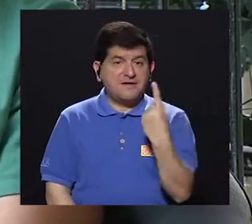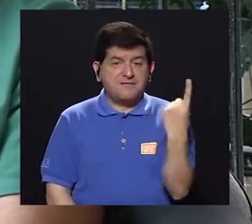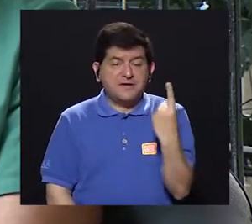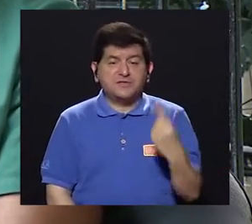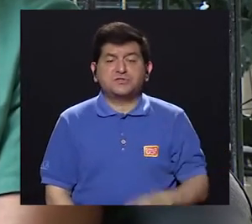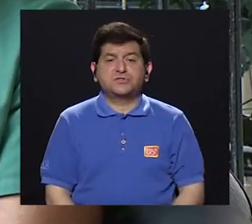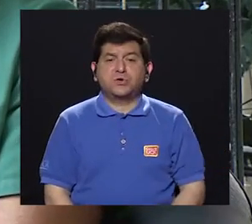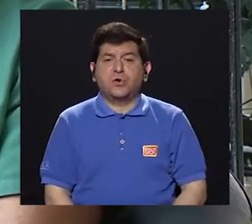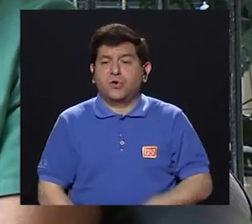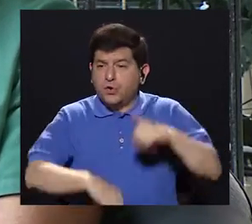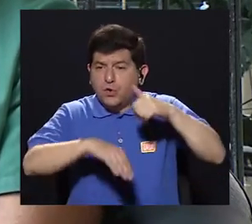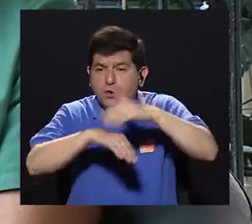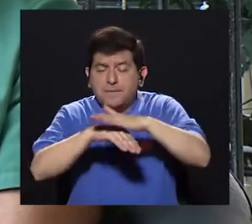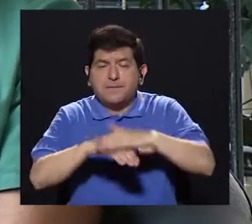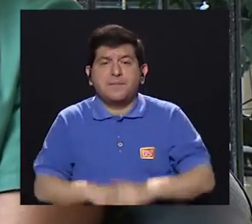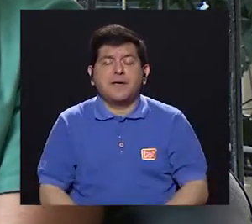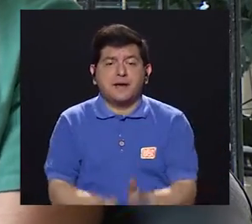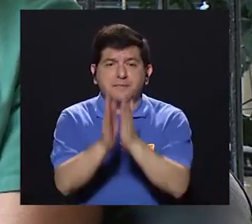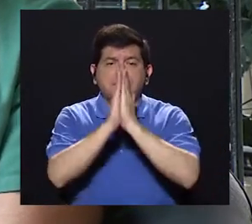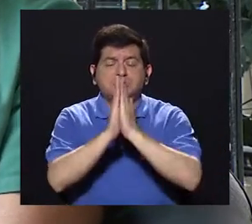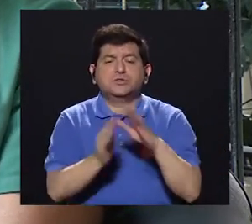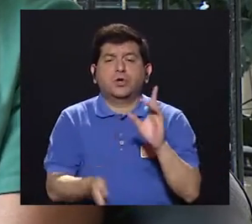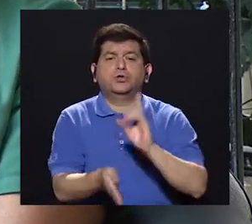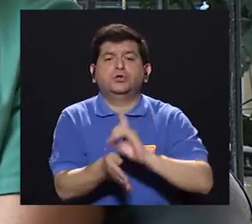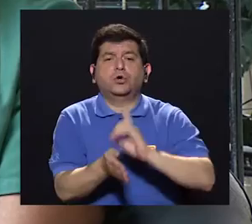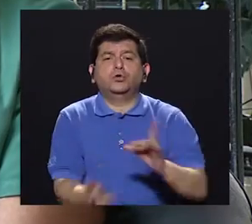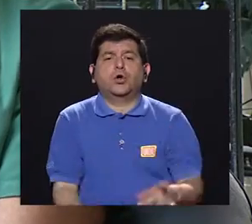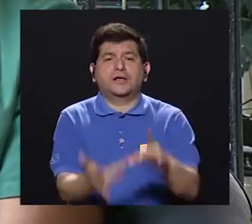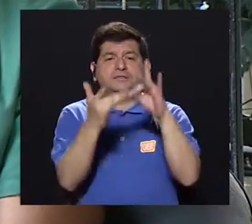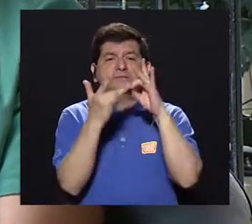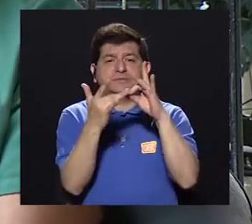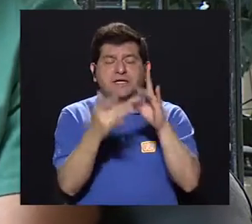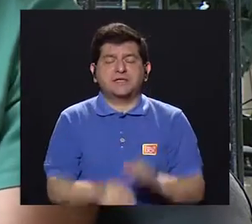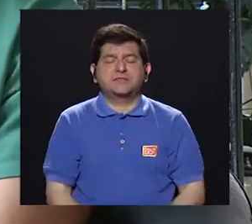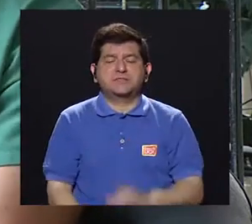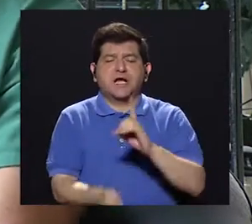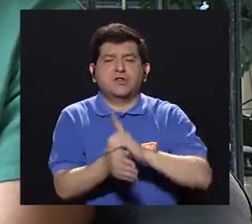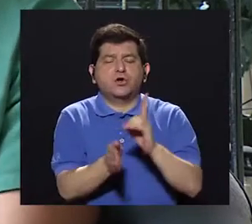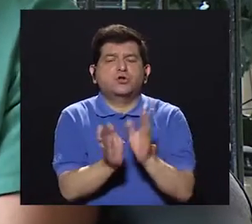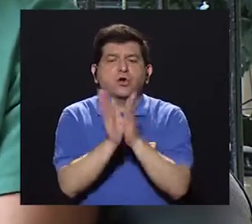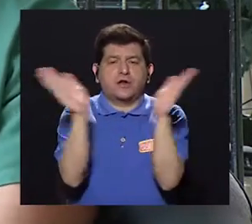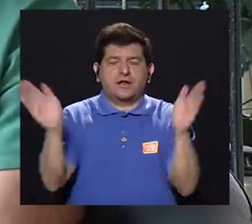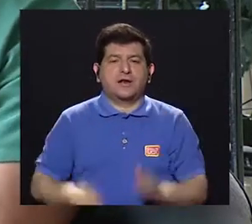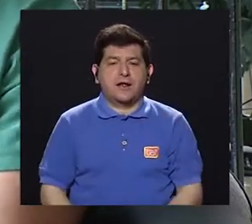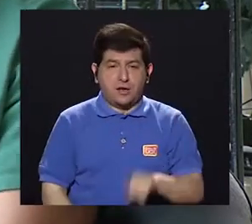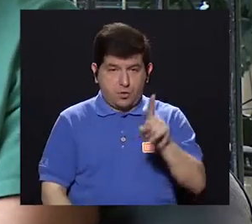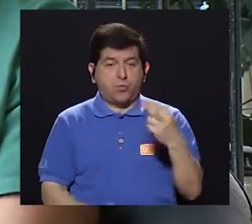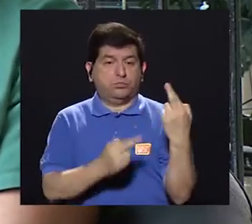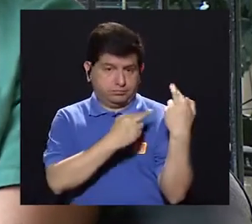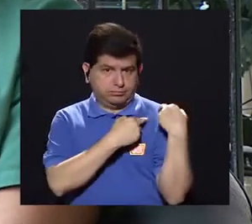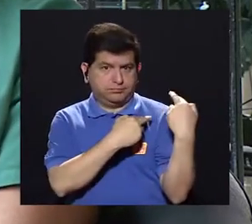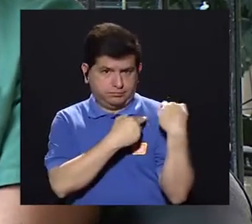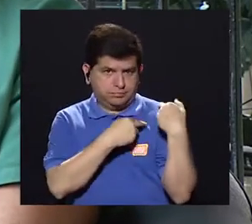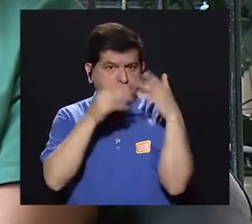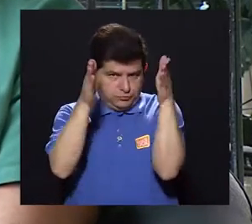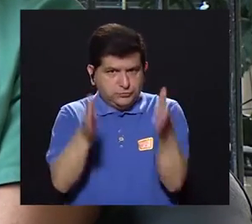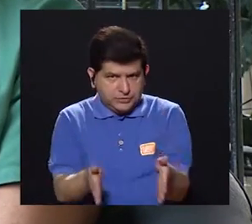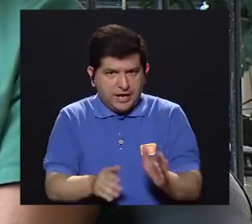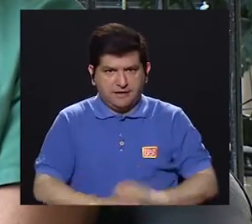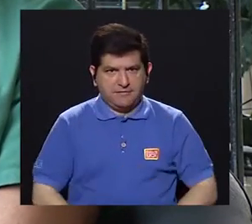y solo la puede prescribir un médico especialista o un médico general, un médico que sea competente.